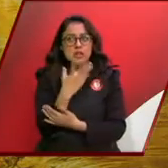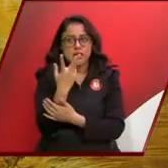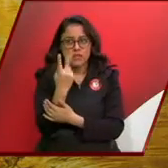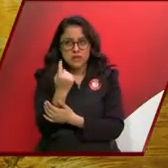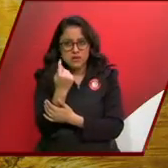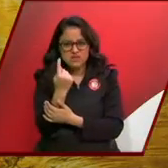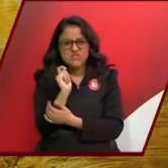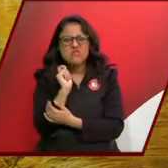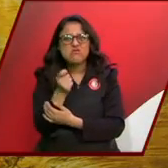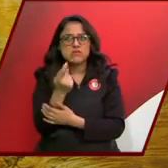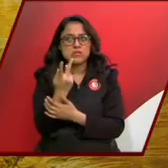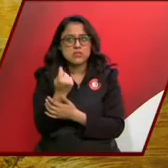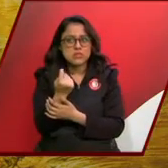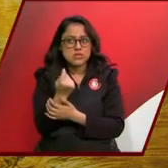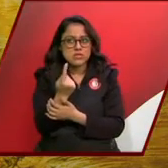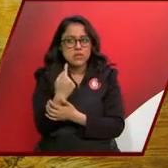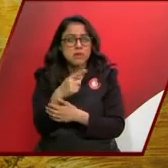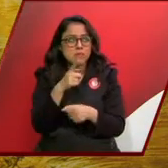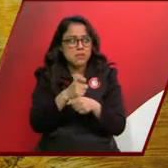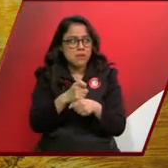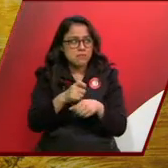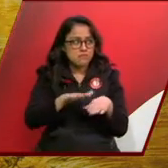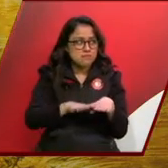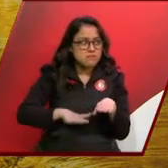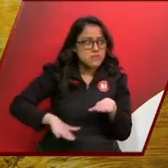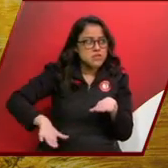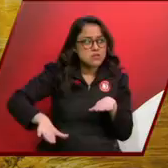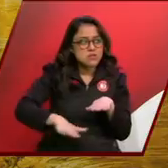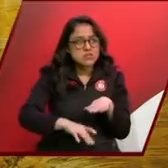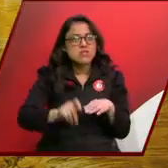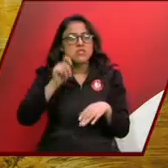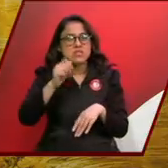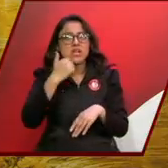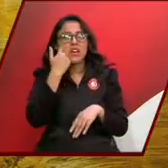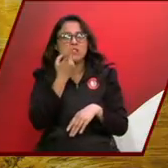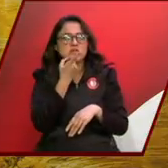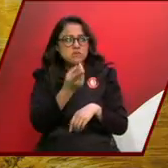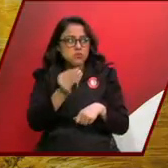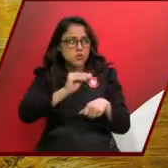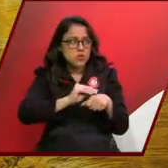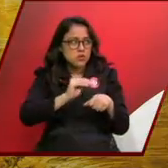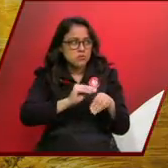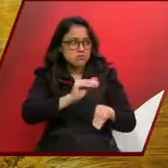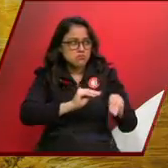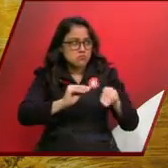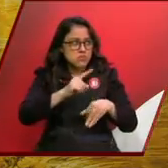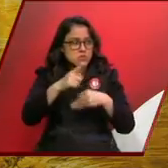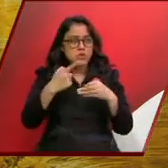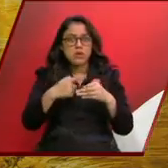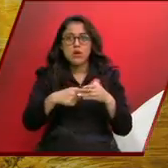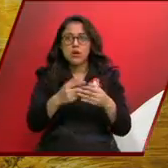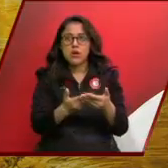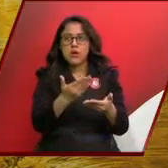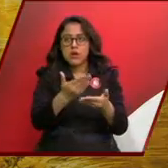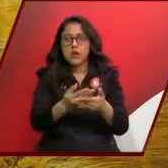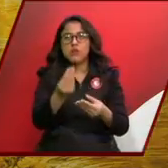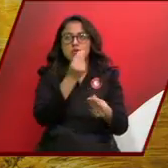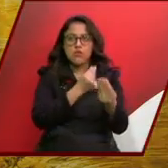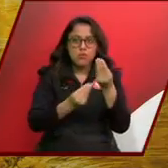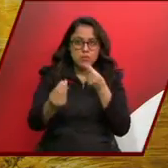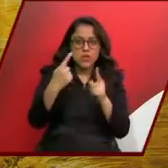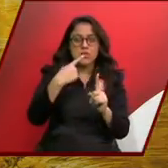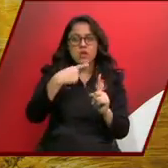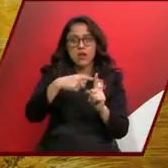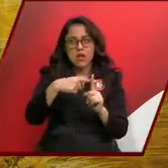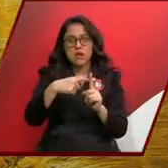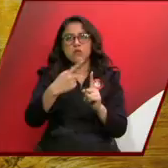televisión. En el primer piso decidimos como meter toda esta parte de lo que es una ofrenda tradicional, comida, la cruz